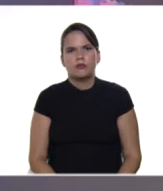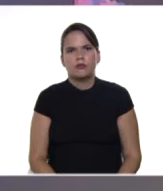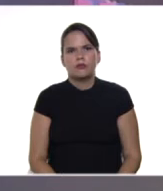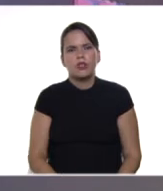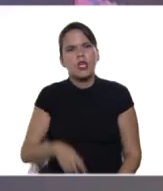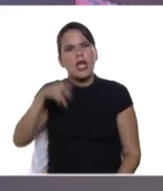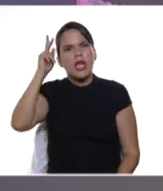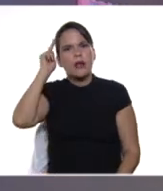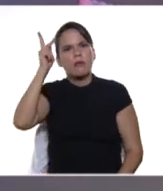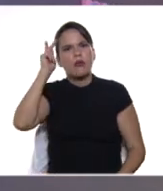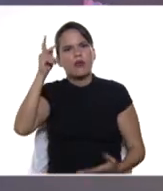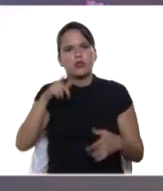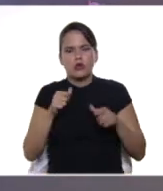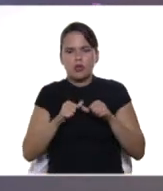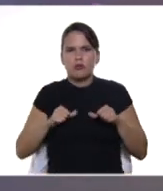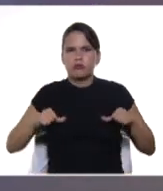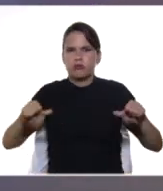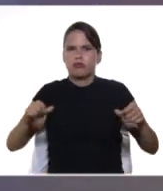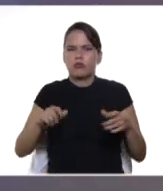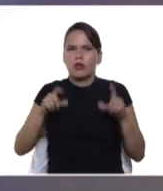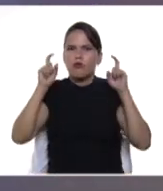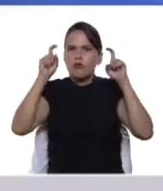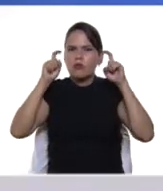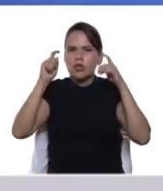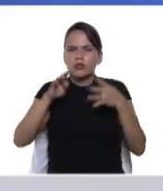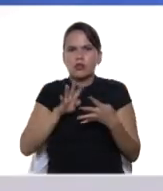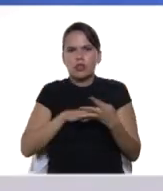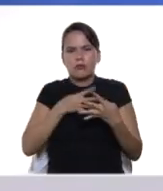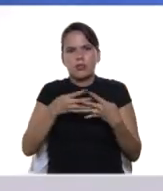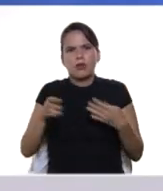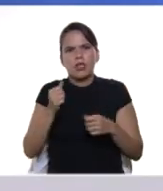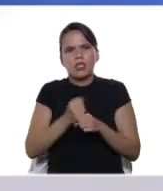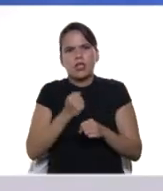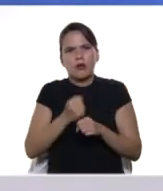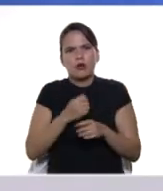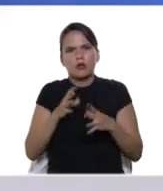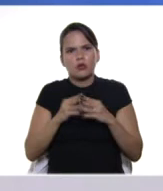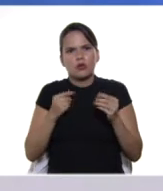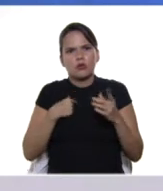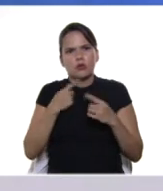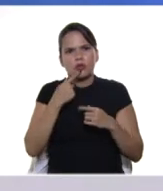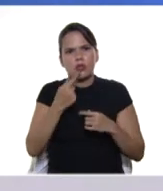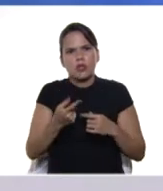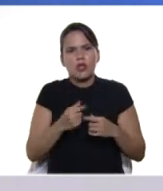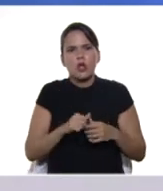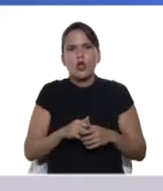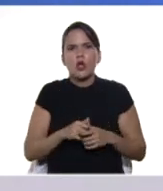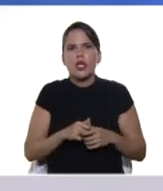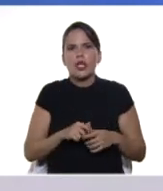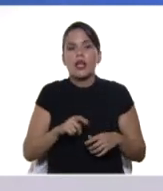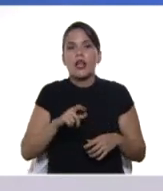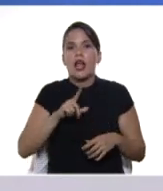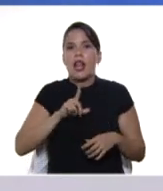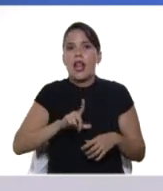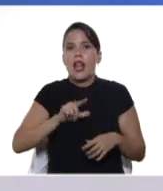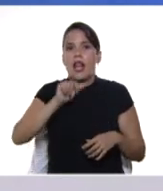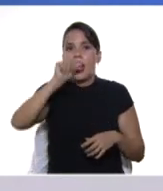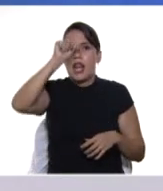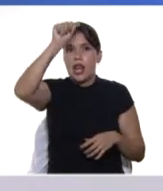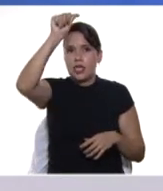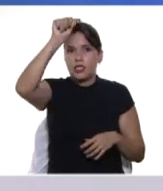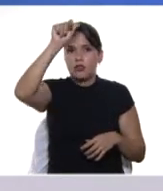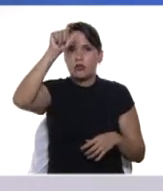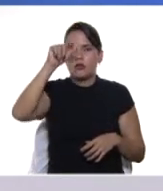El profesor del área de formación de matemática trabajó todo lo relacionado a lo que es la latitud y la longitud.